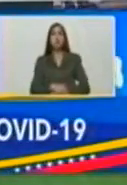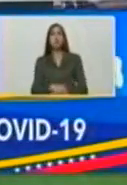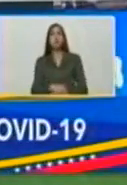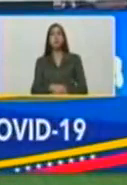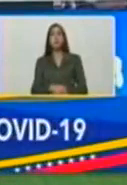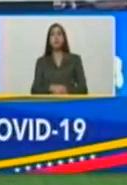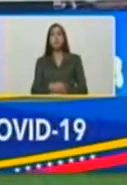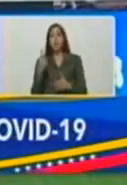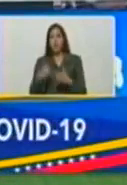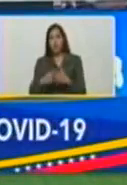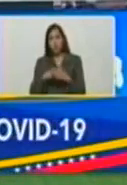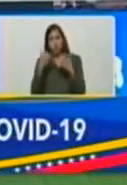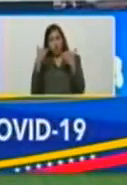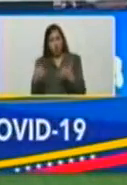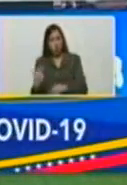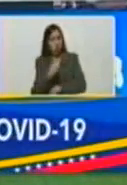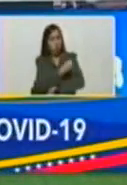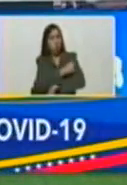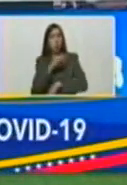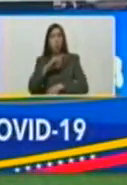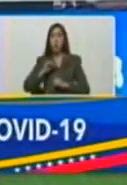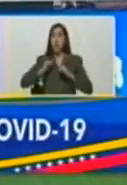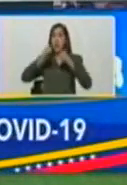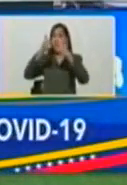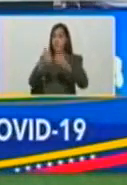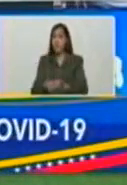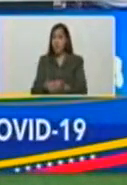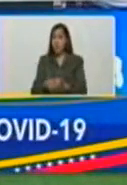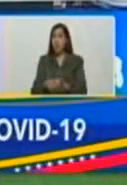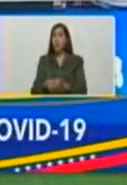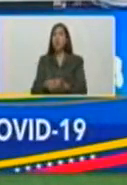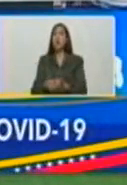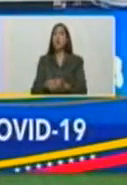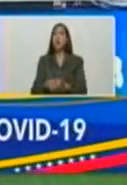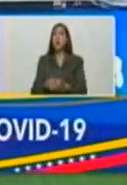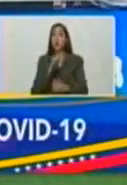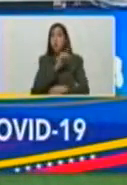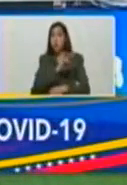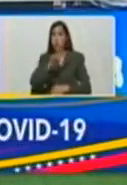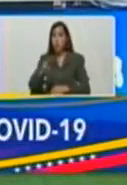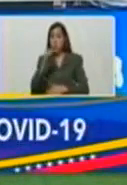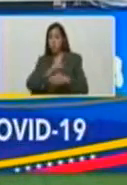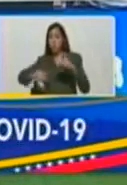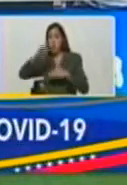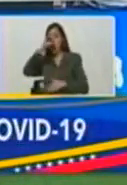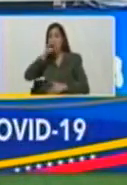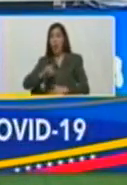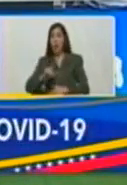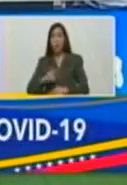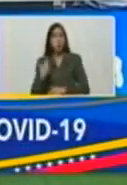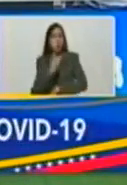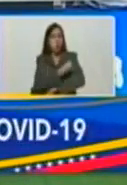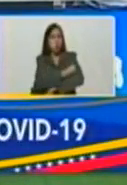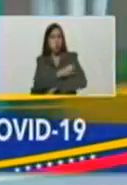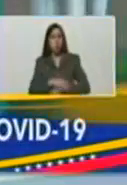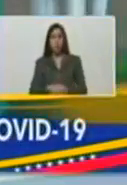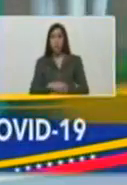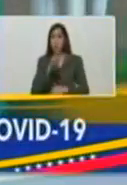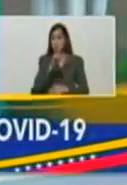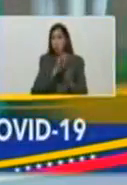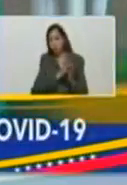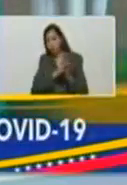Ahora vamos a vacunar. El lunes empezamos a vacunar a los mayores de 12 años. Ahora vamos a empezar a vacunar de 2 años